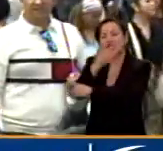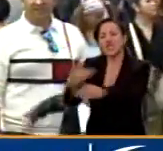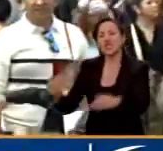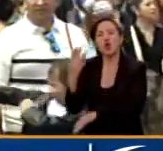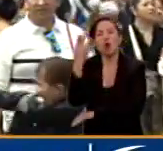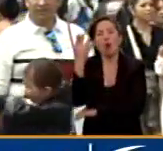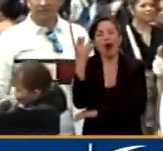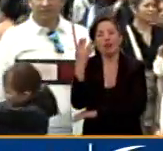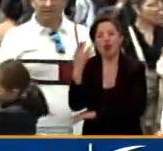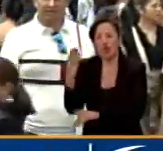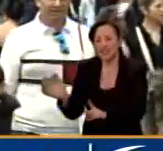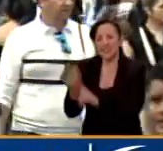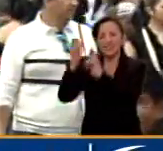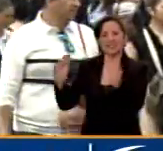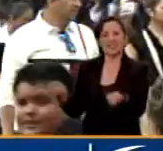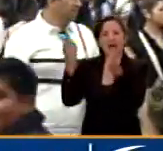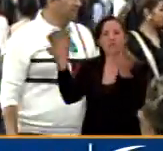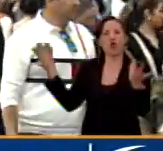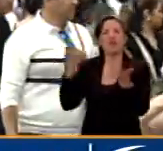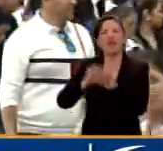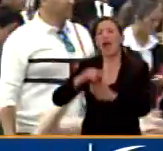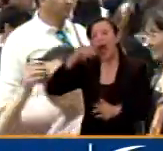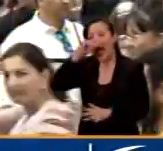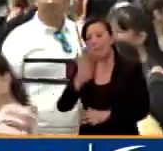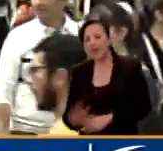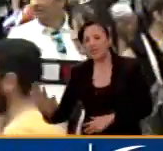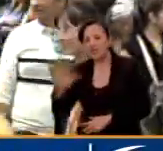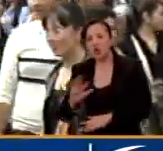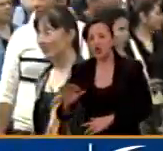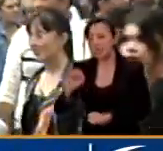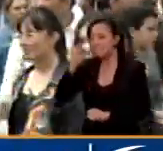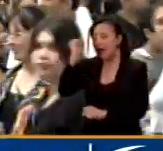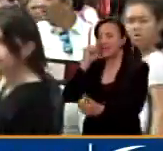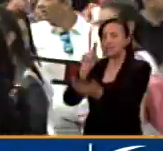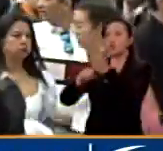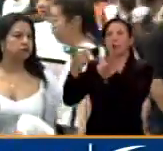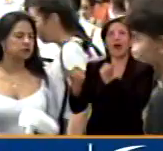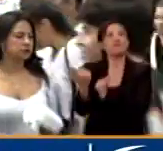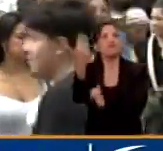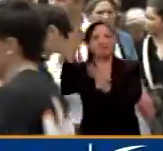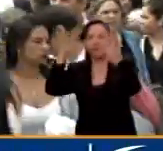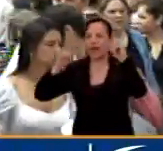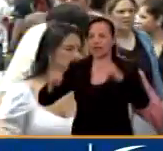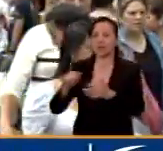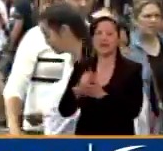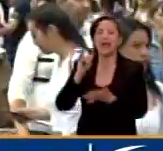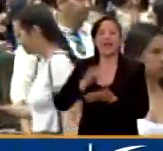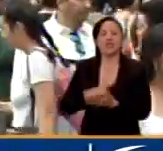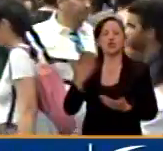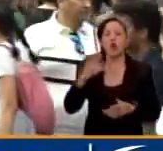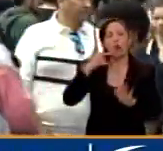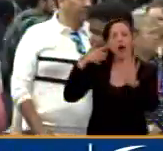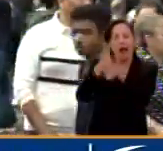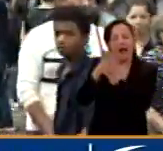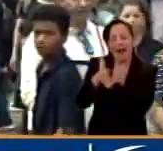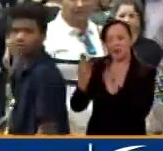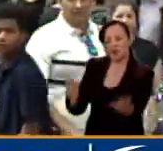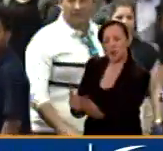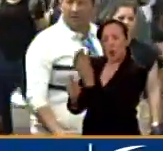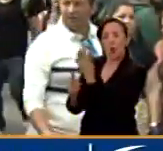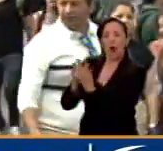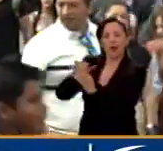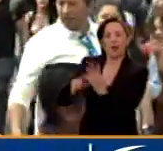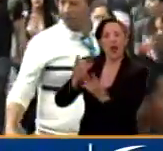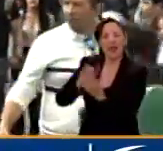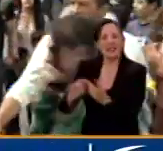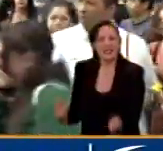protagonista es la naturaleza. Allí van a estar, por supuesto, las personas que encabezaron toda esa búsqueda de los 4 menores de edad que, por supuesto,